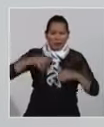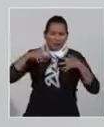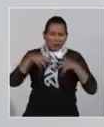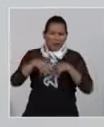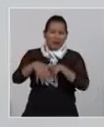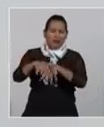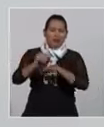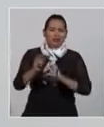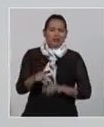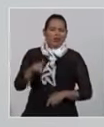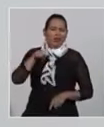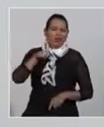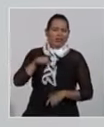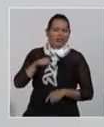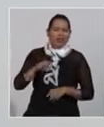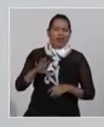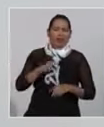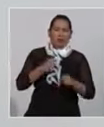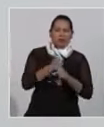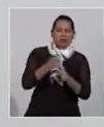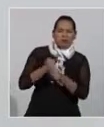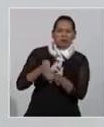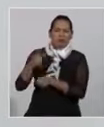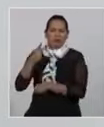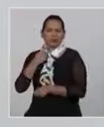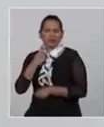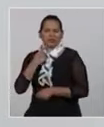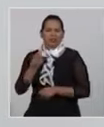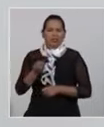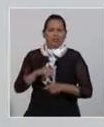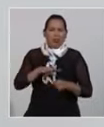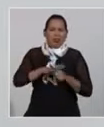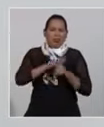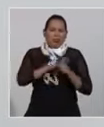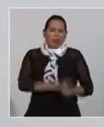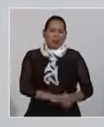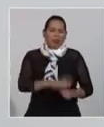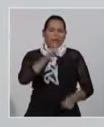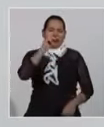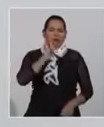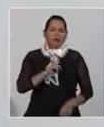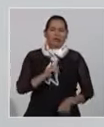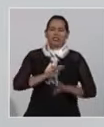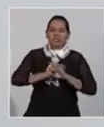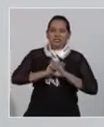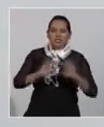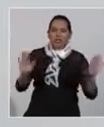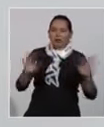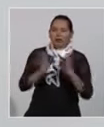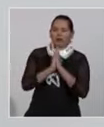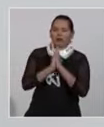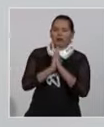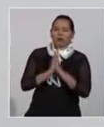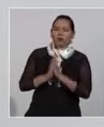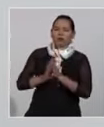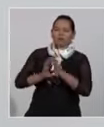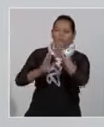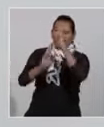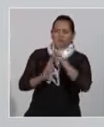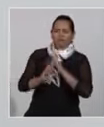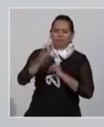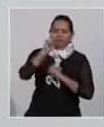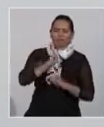actos de violencia política de género. Basta de su misoginia, señor Barbosa, que ya ha sido sancionada, por